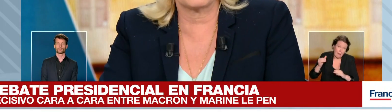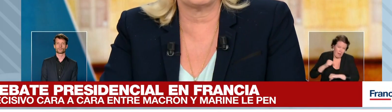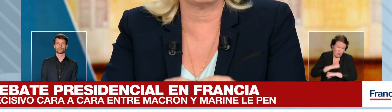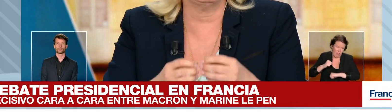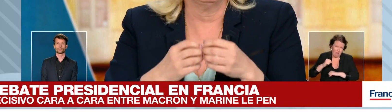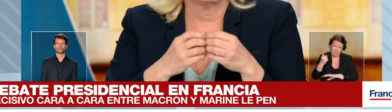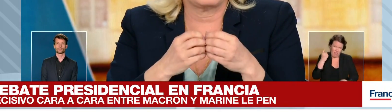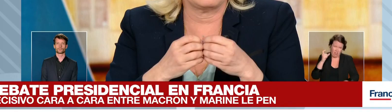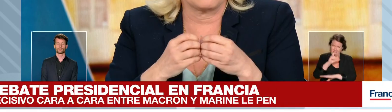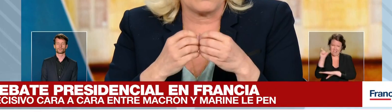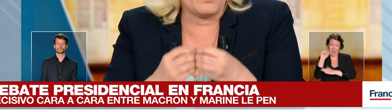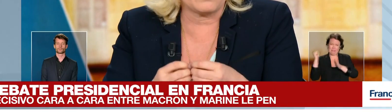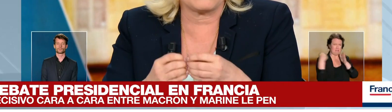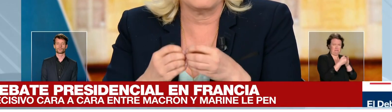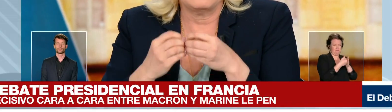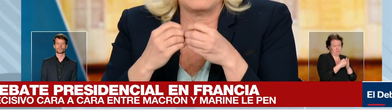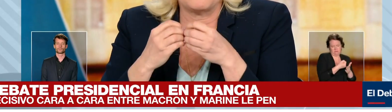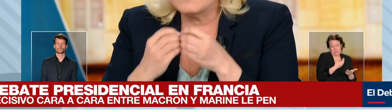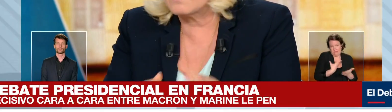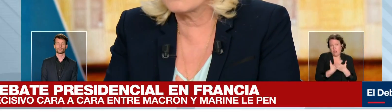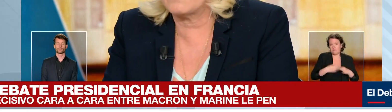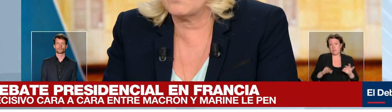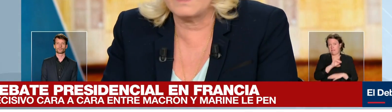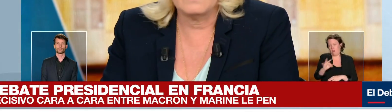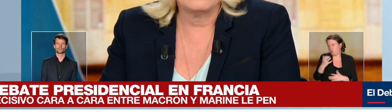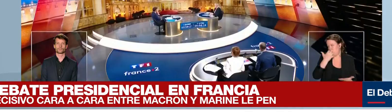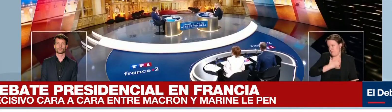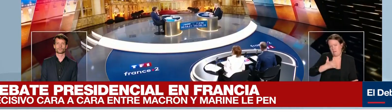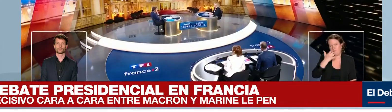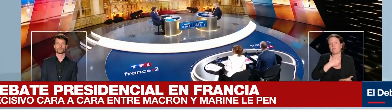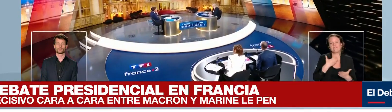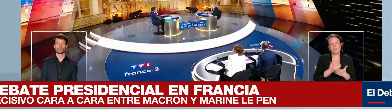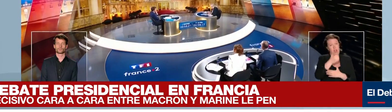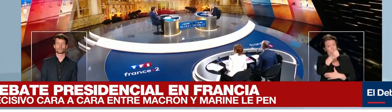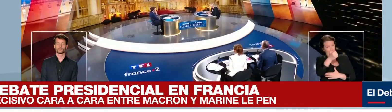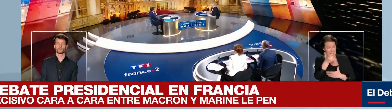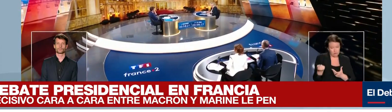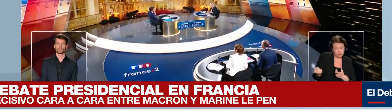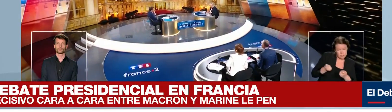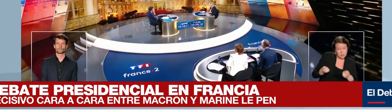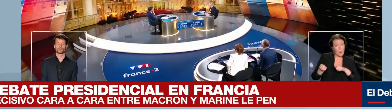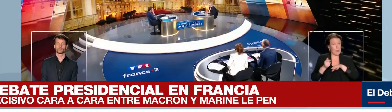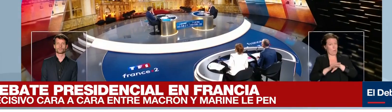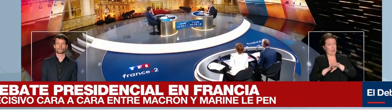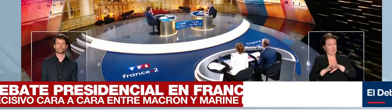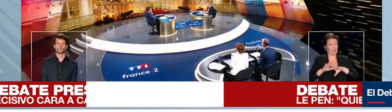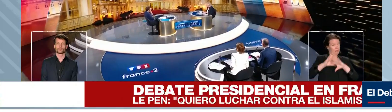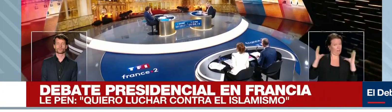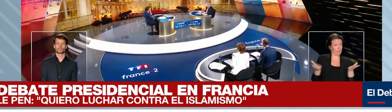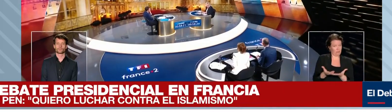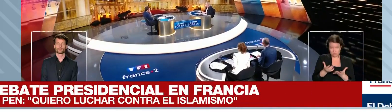atentados terroristas. Hay en nuestro país un islamismo que, en mi opinión, no ha sido